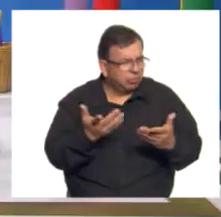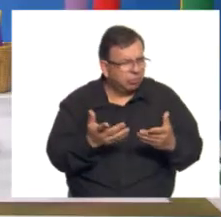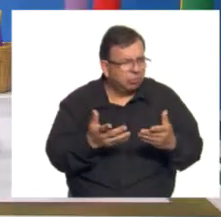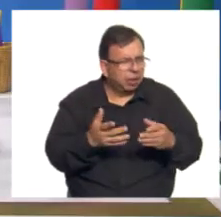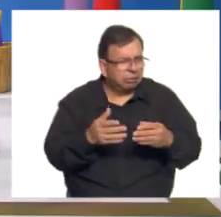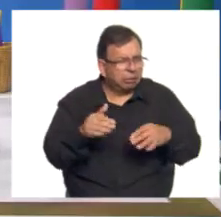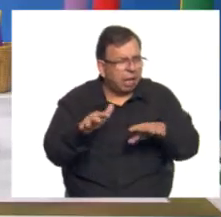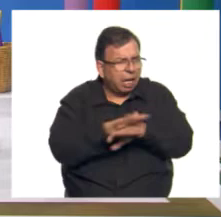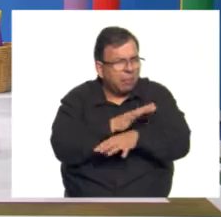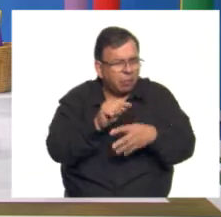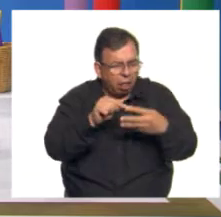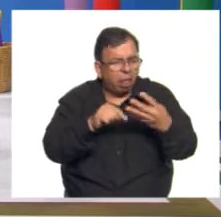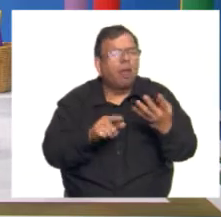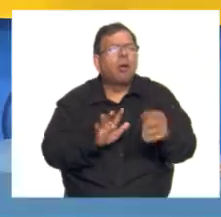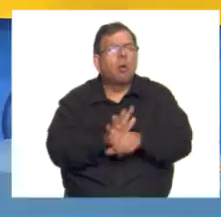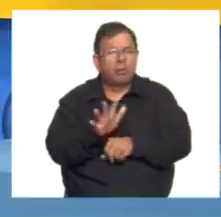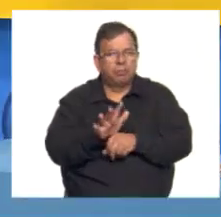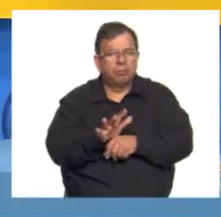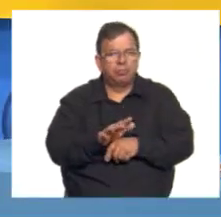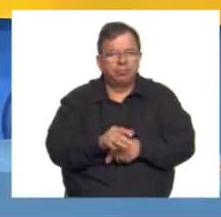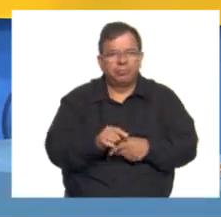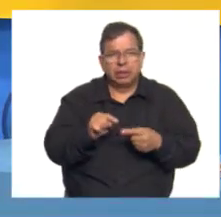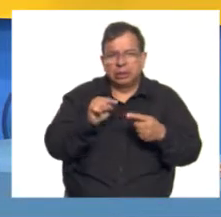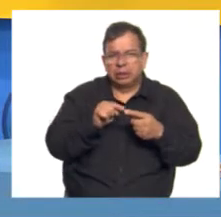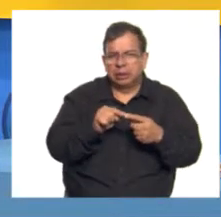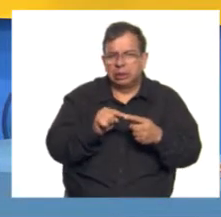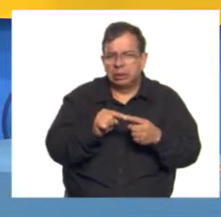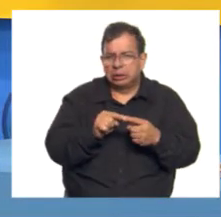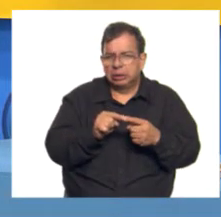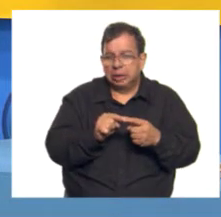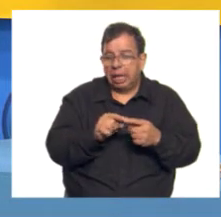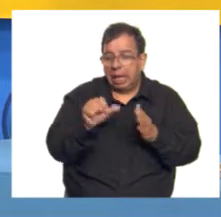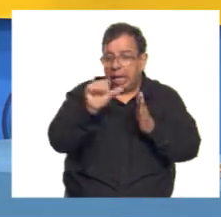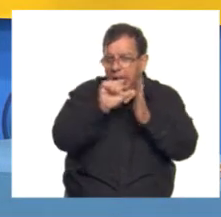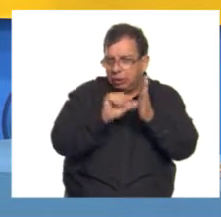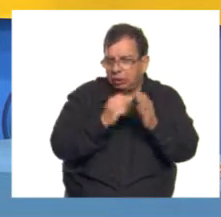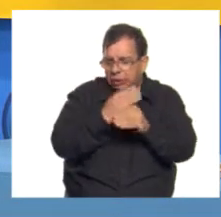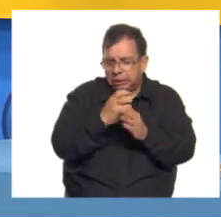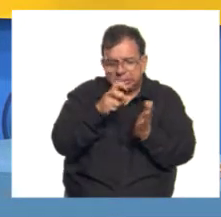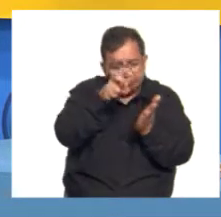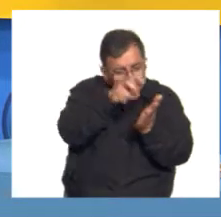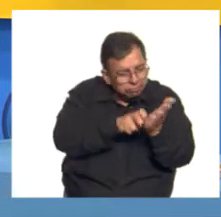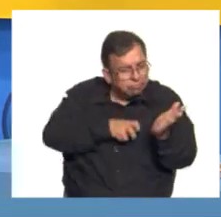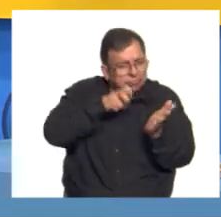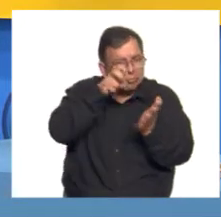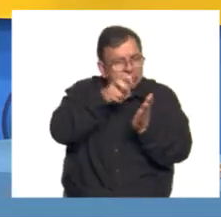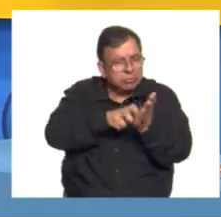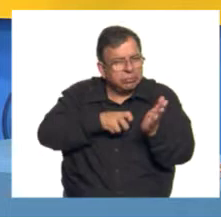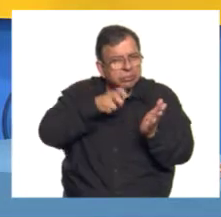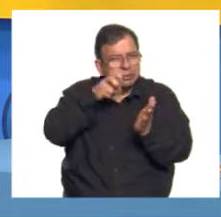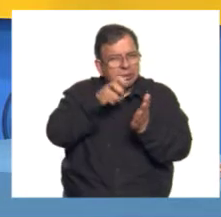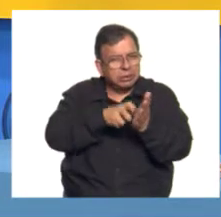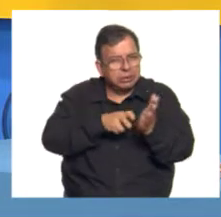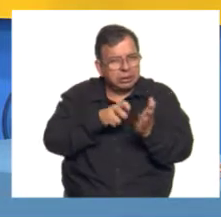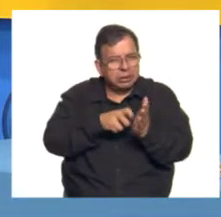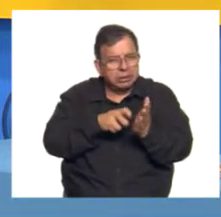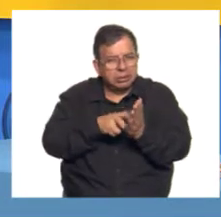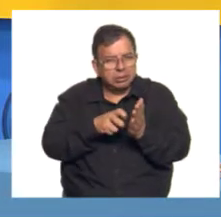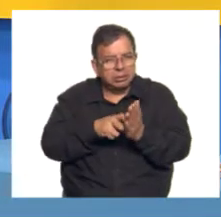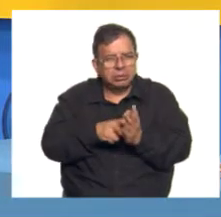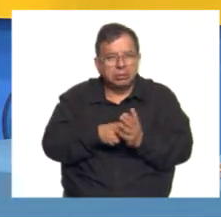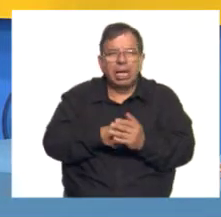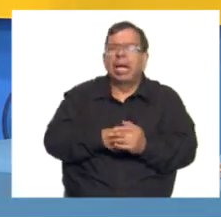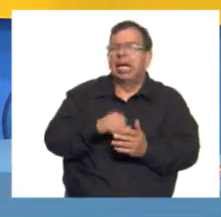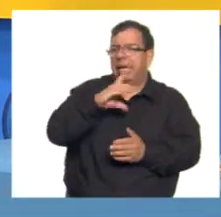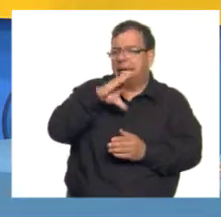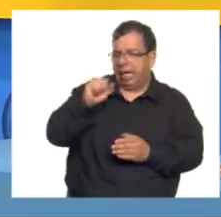cambios? Específicamente, fue una reforma al artículo 3 de la Constitución, la cual se preparó con la influencia de Calles,